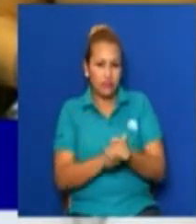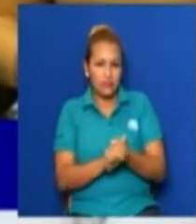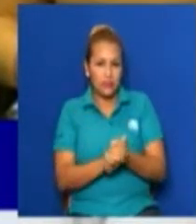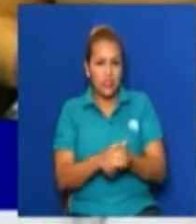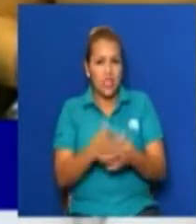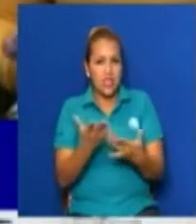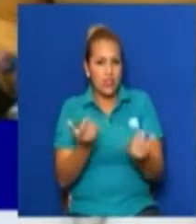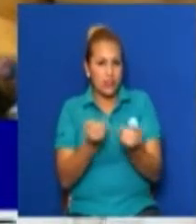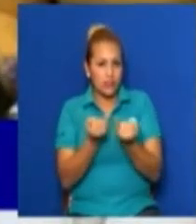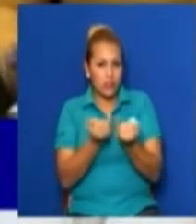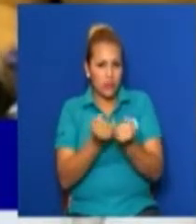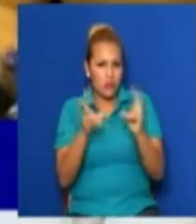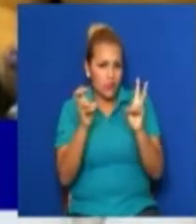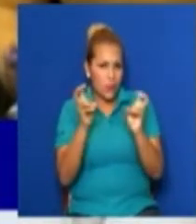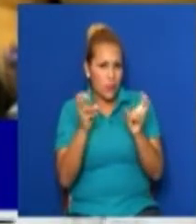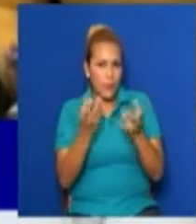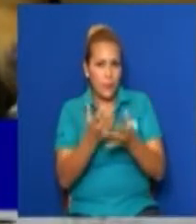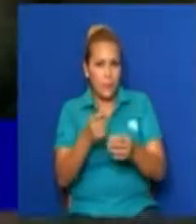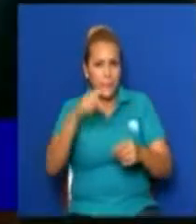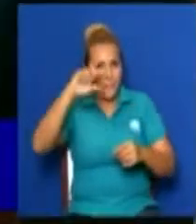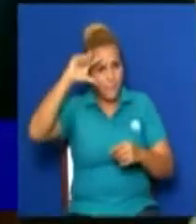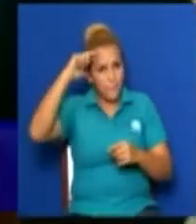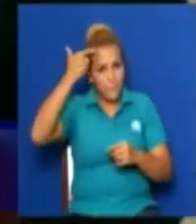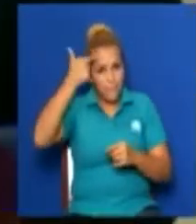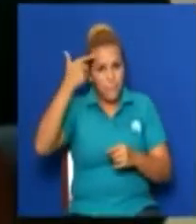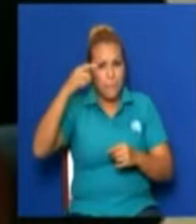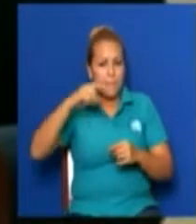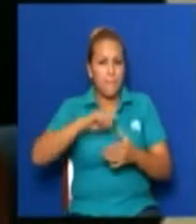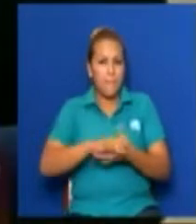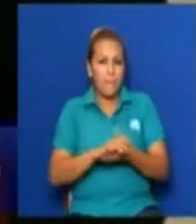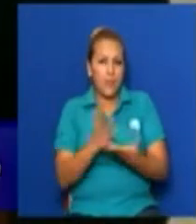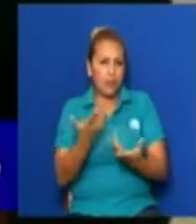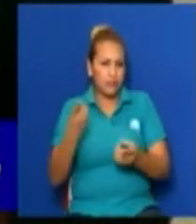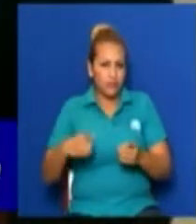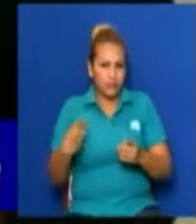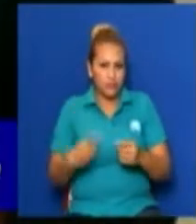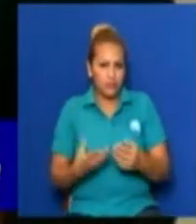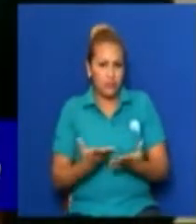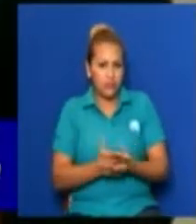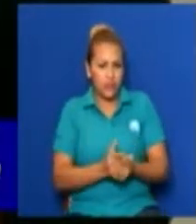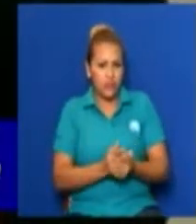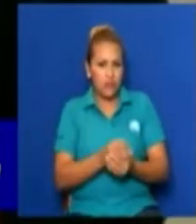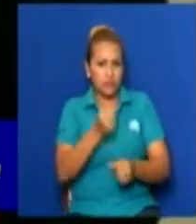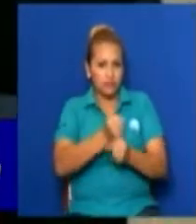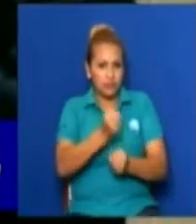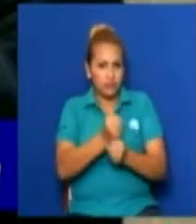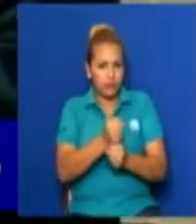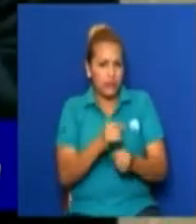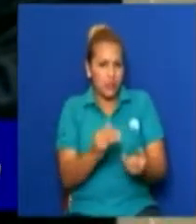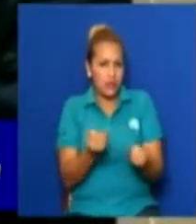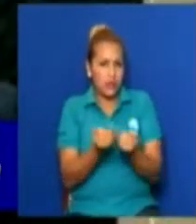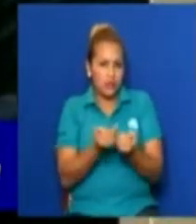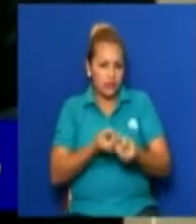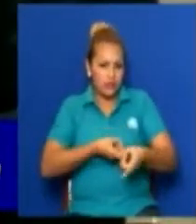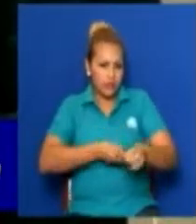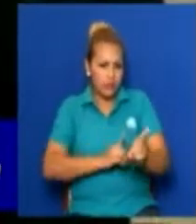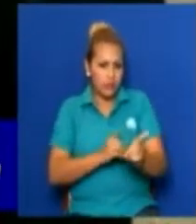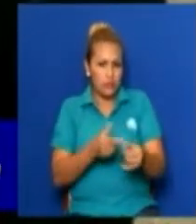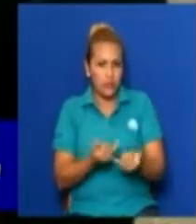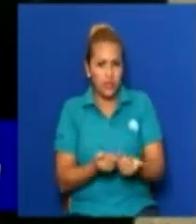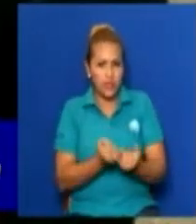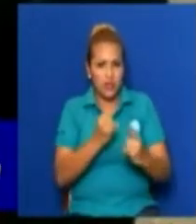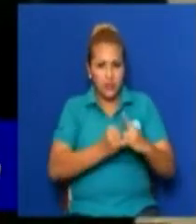jurídico que regula los derechos laborales con perspectiva de equidad entre los